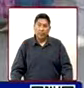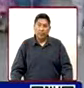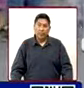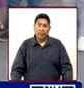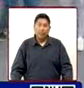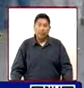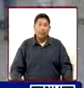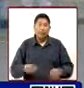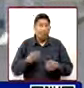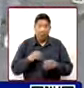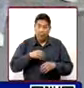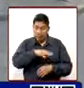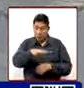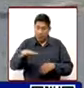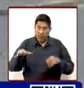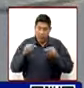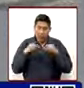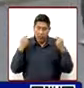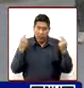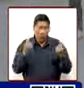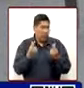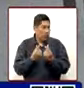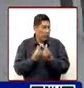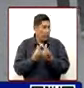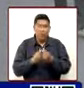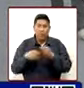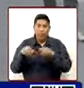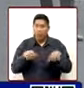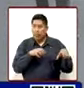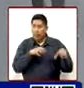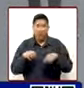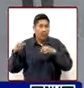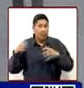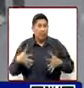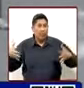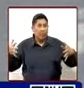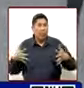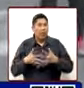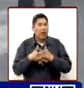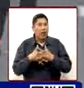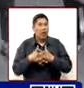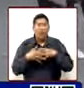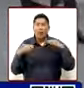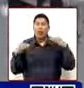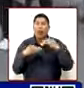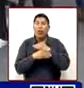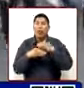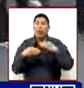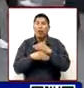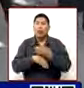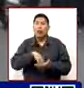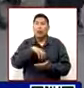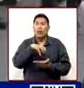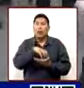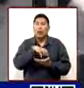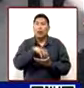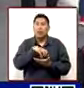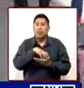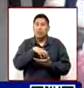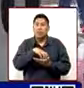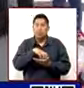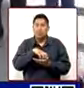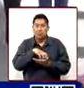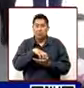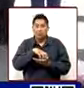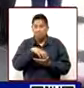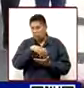Es otro de los sectores que está bloqueado. Estamos en la avenida Camacho, esquina Ayacucho, que